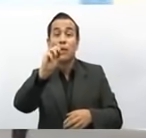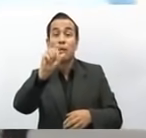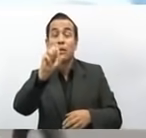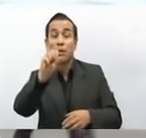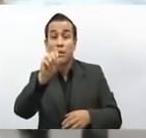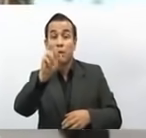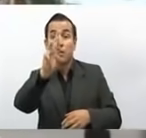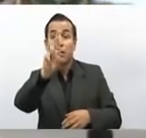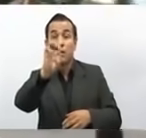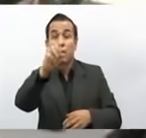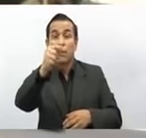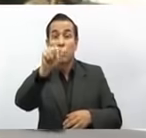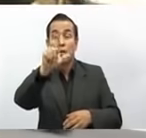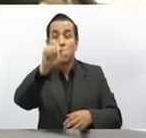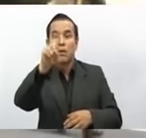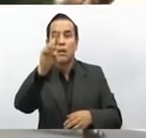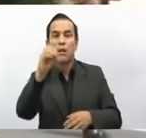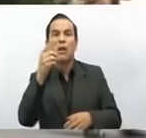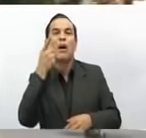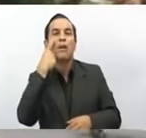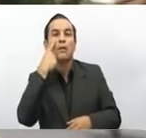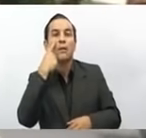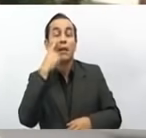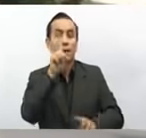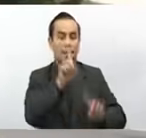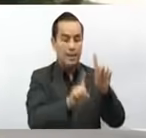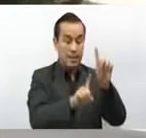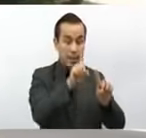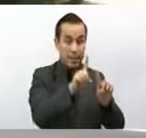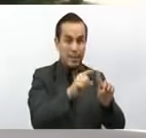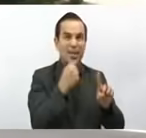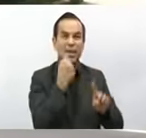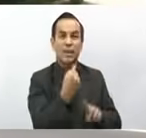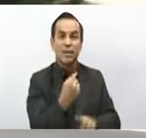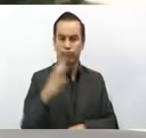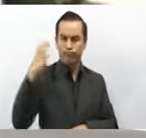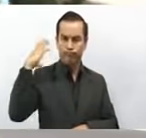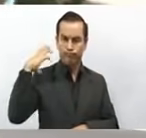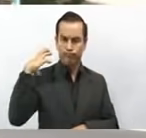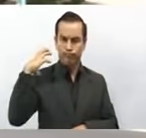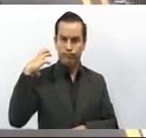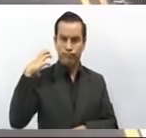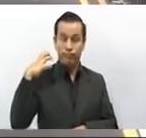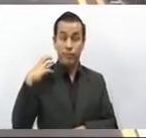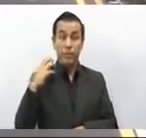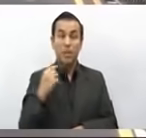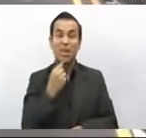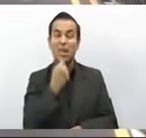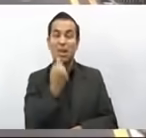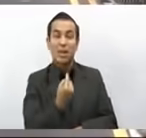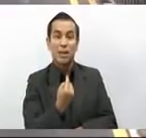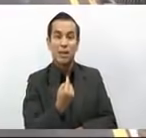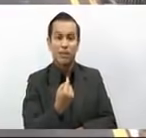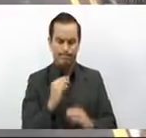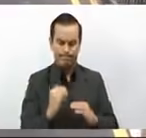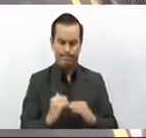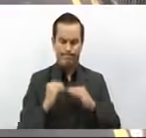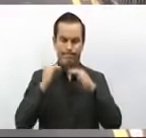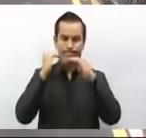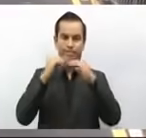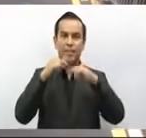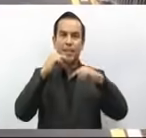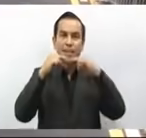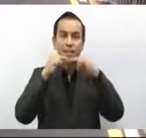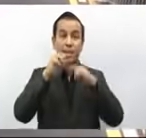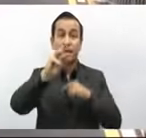sede en la ciudad de Santa Ana, liderada por su comandante, Coronel de Artillería Diplomado de Estado Mayor,